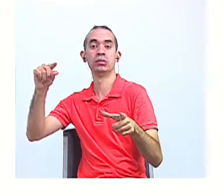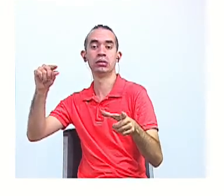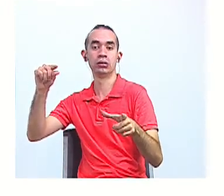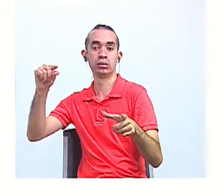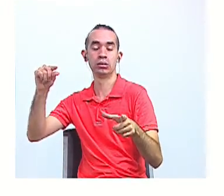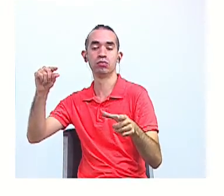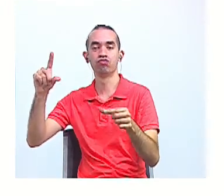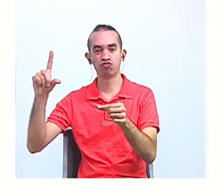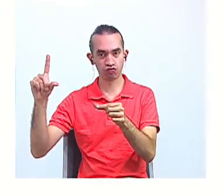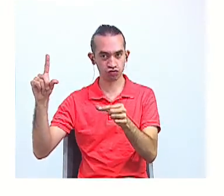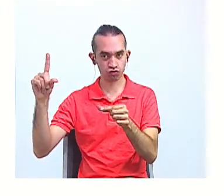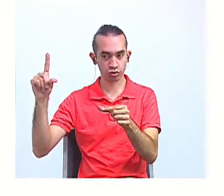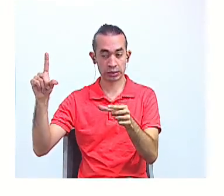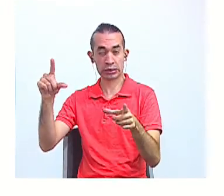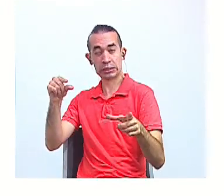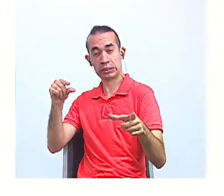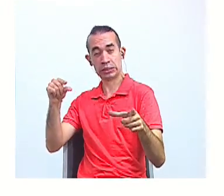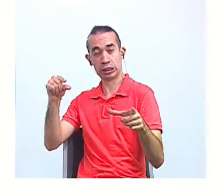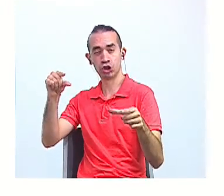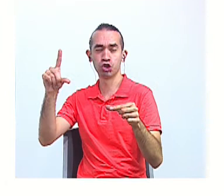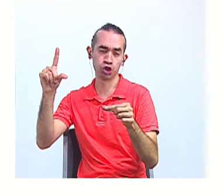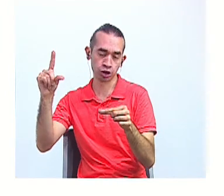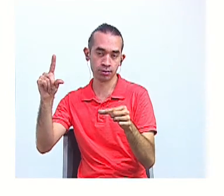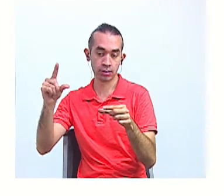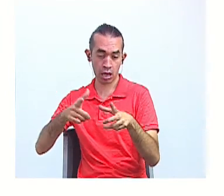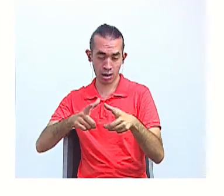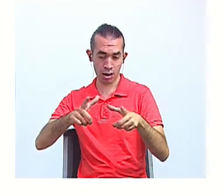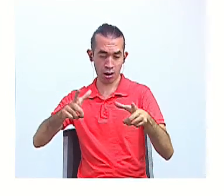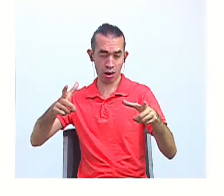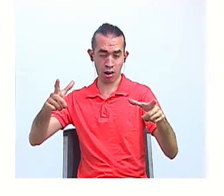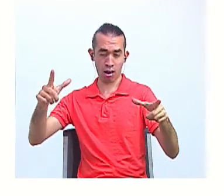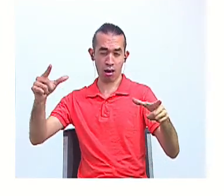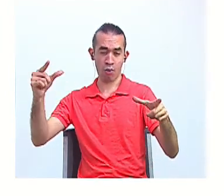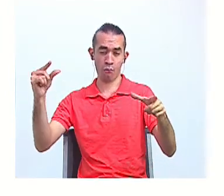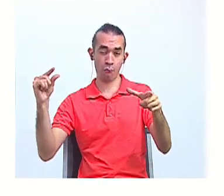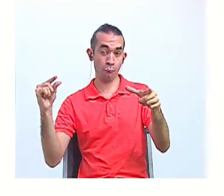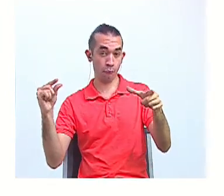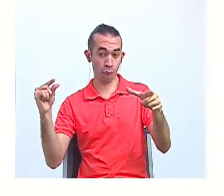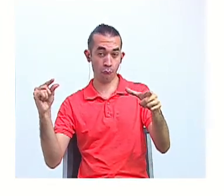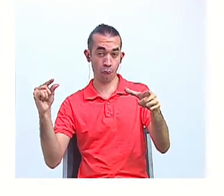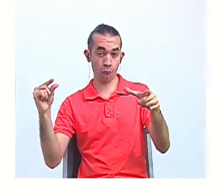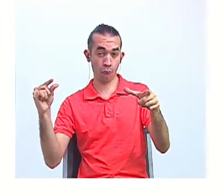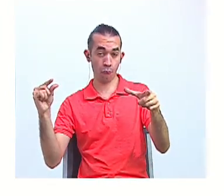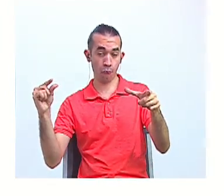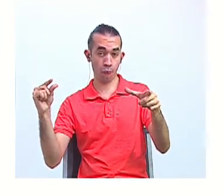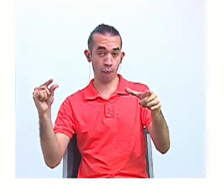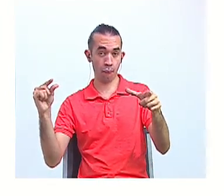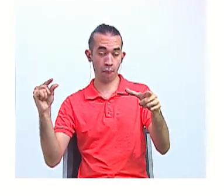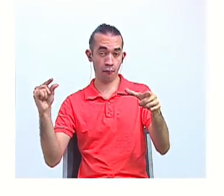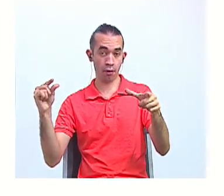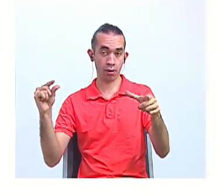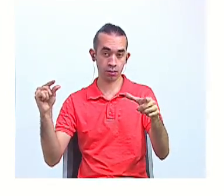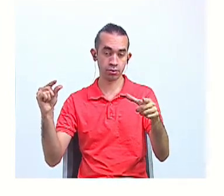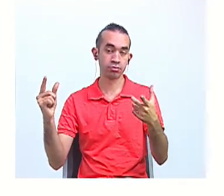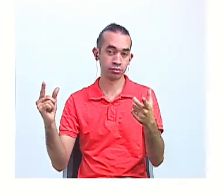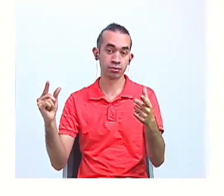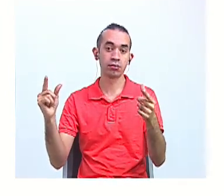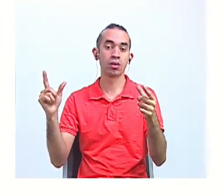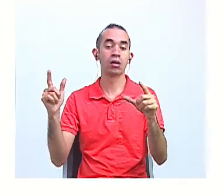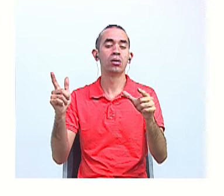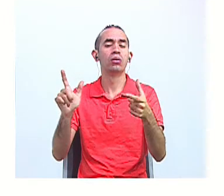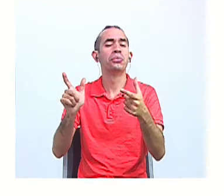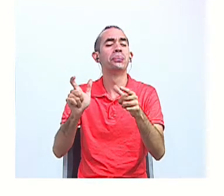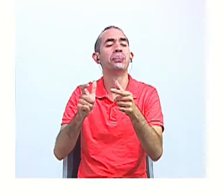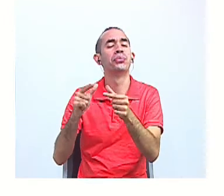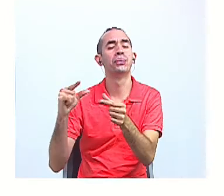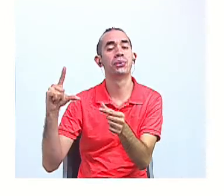área. Es decir, a mayor área, menor presión. Entonces, en